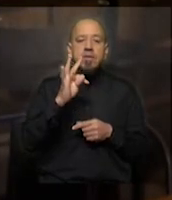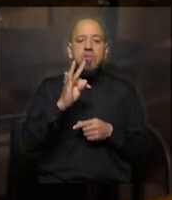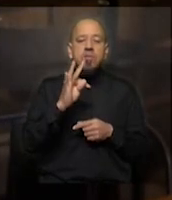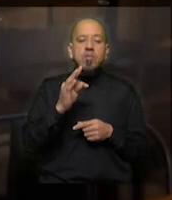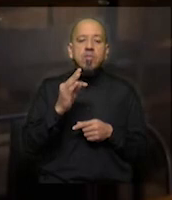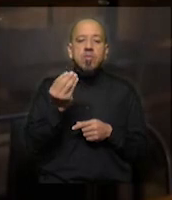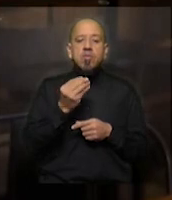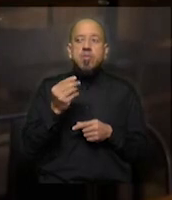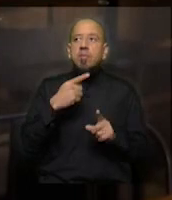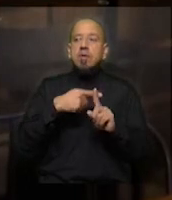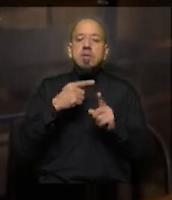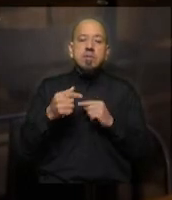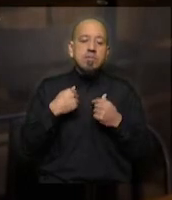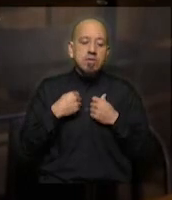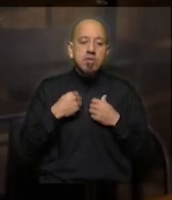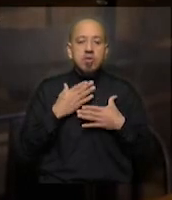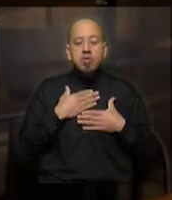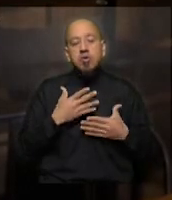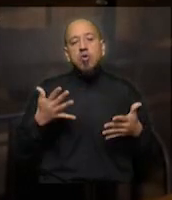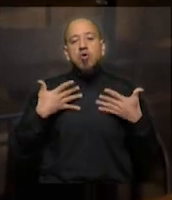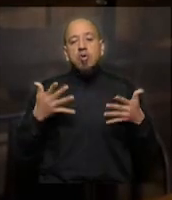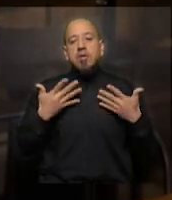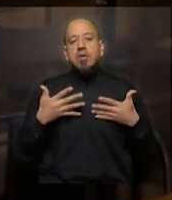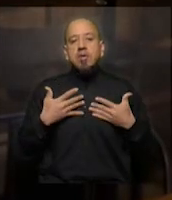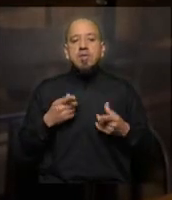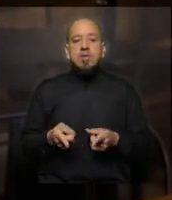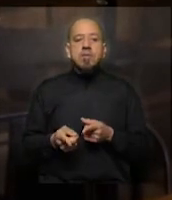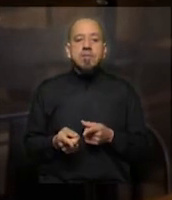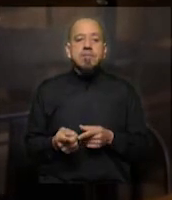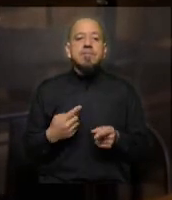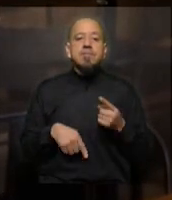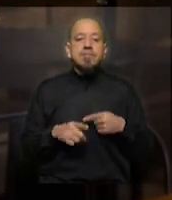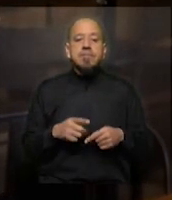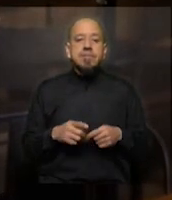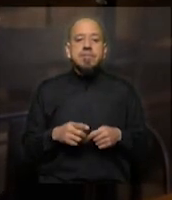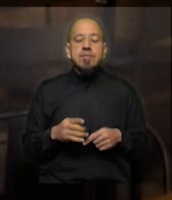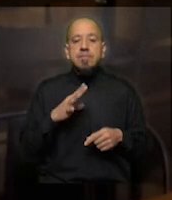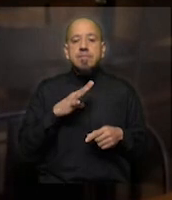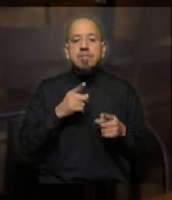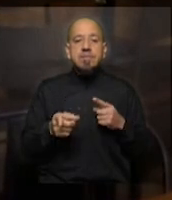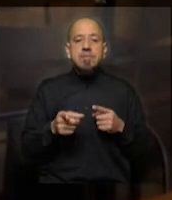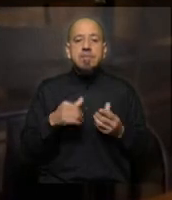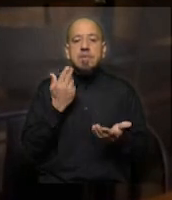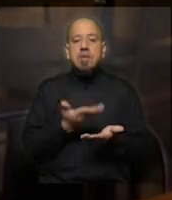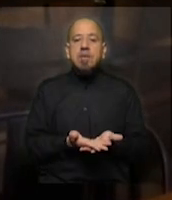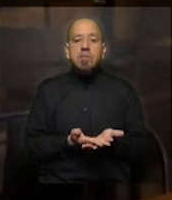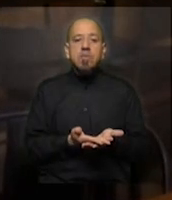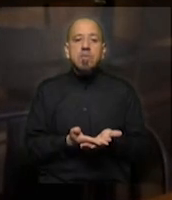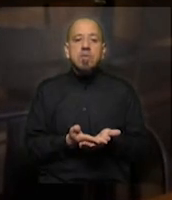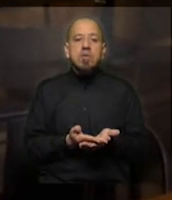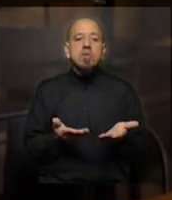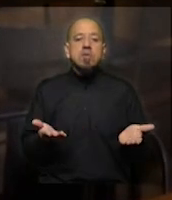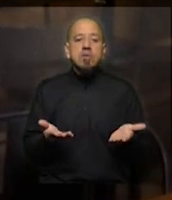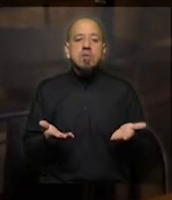bueno, para todos nosotros también y nosotras. Estoy muy contenta de poder dar inicio. Y bueno, y para eso les traje una propuesta buenísima.